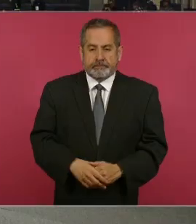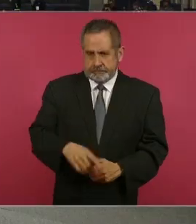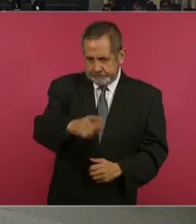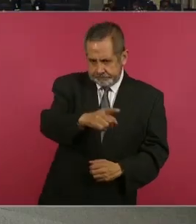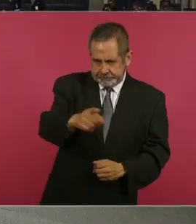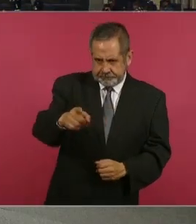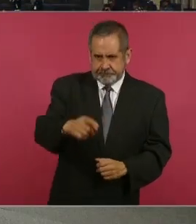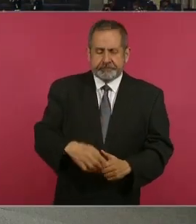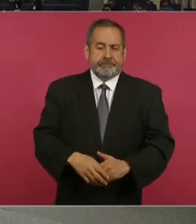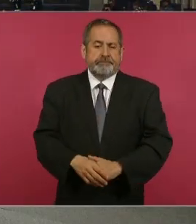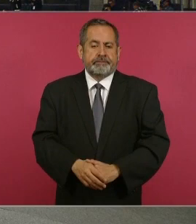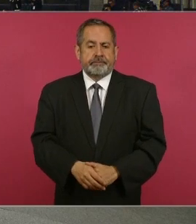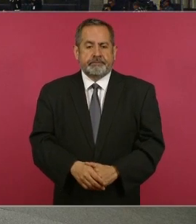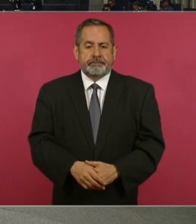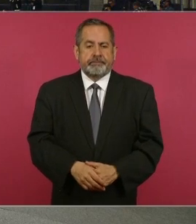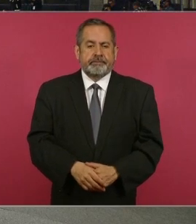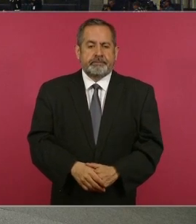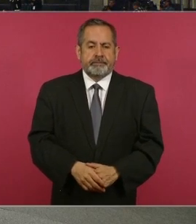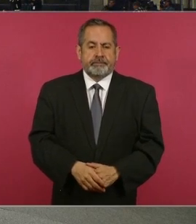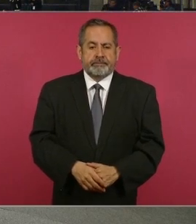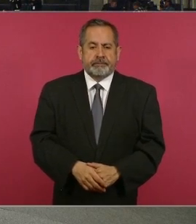Empezamos acá.